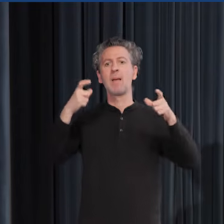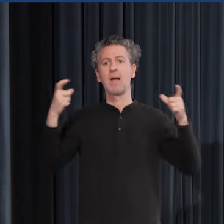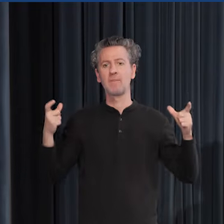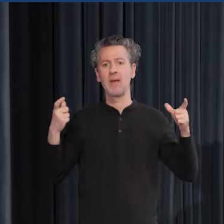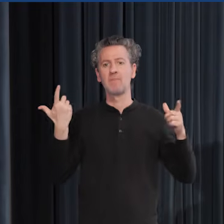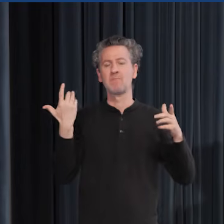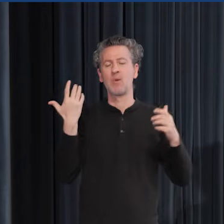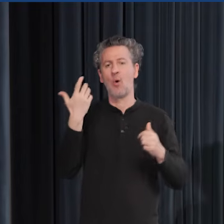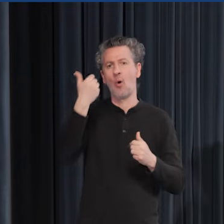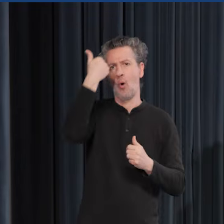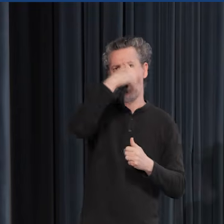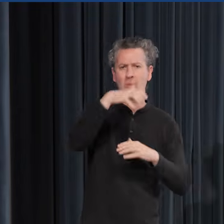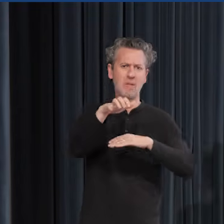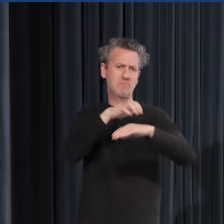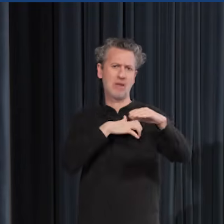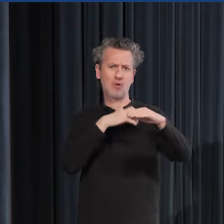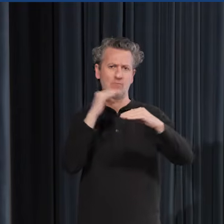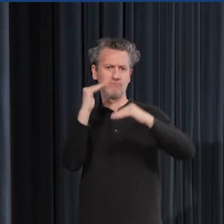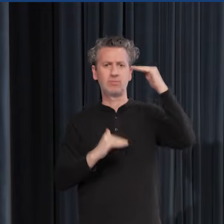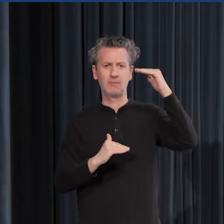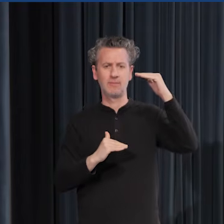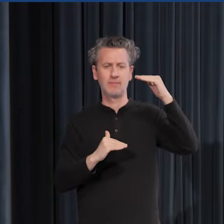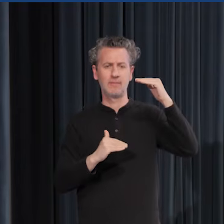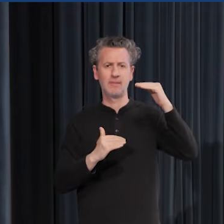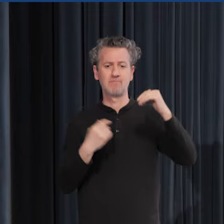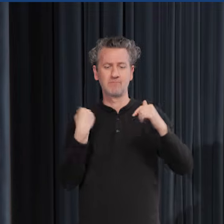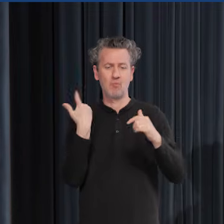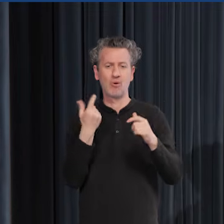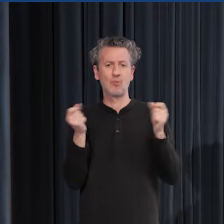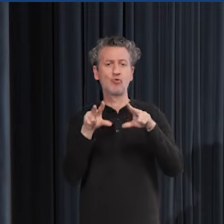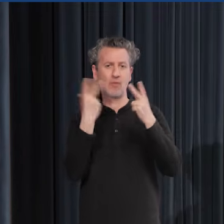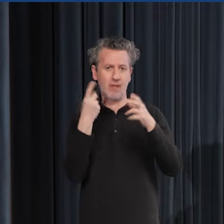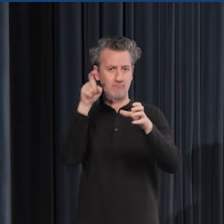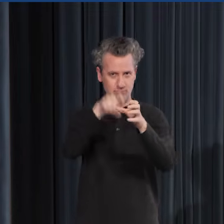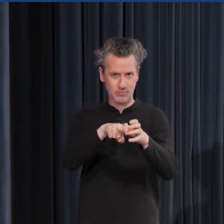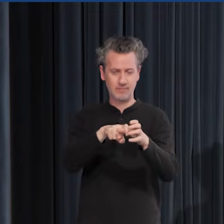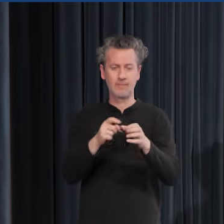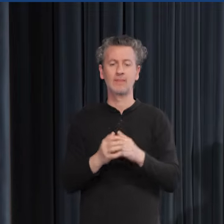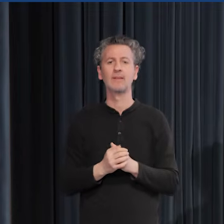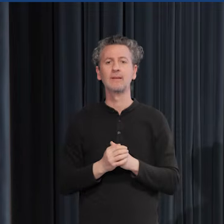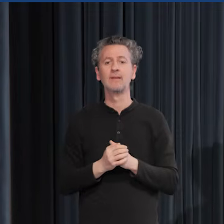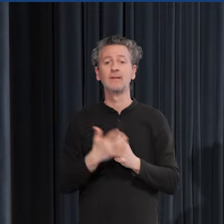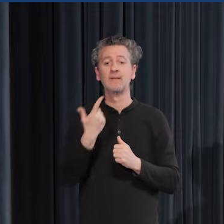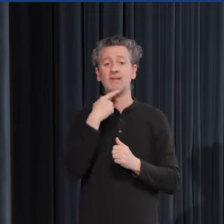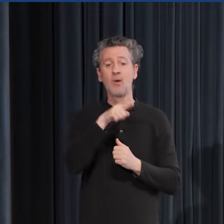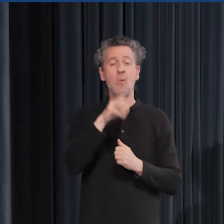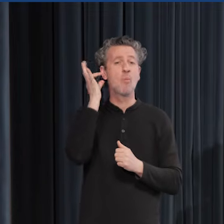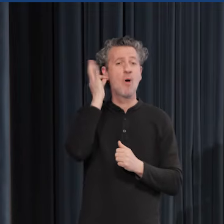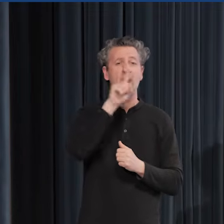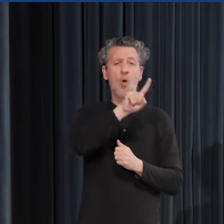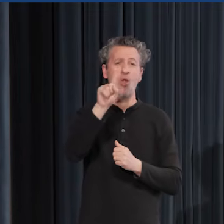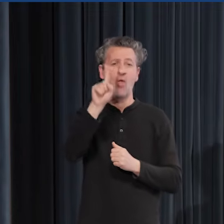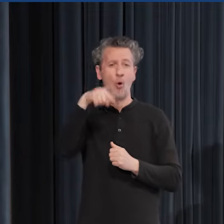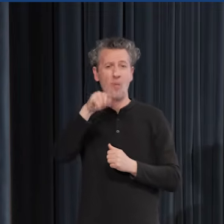al número de hombres que están afiliados en el sector de la construcción. Ellas suponen solo el